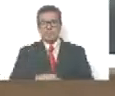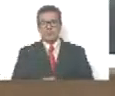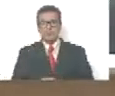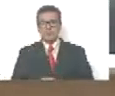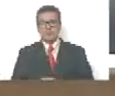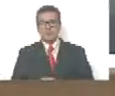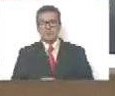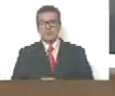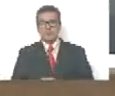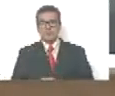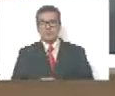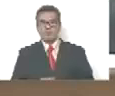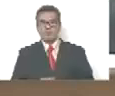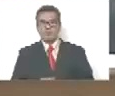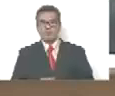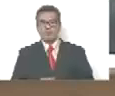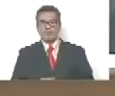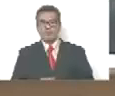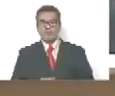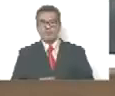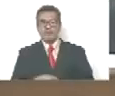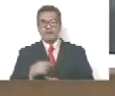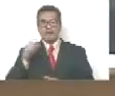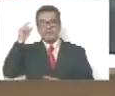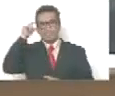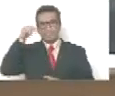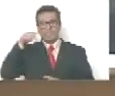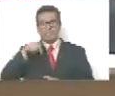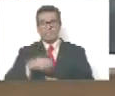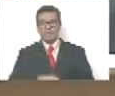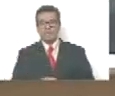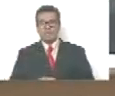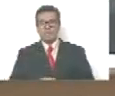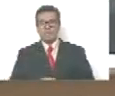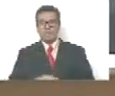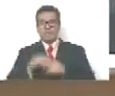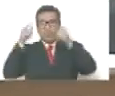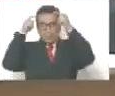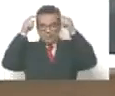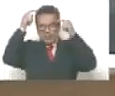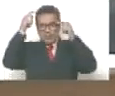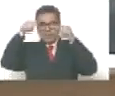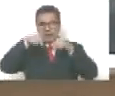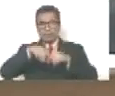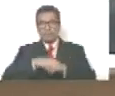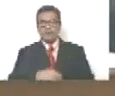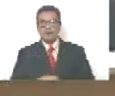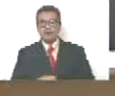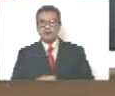Hay que señalar aquí que fue el comandante Hugo Rafael Chávez Frías que